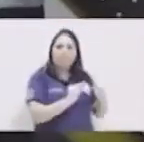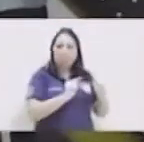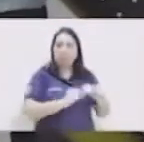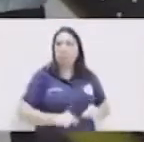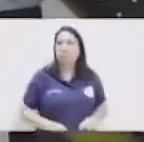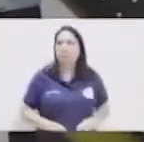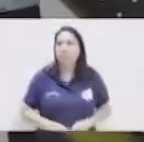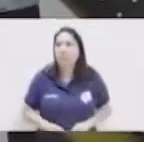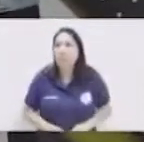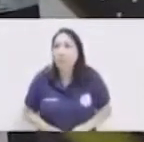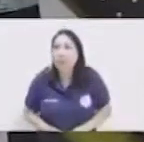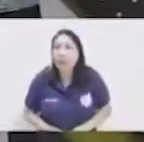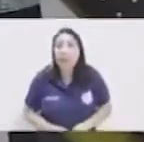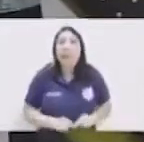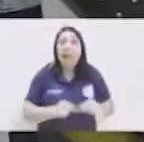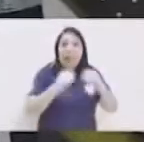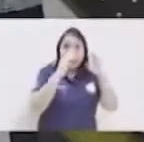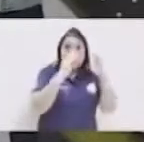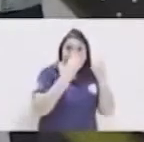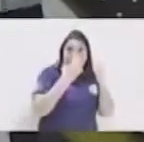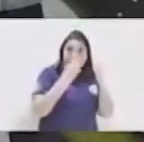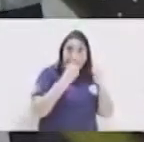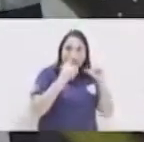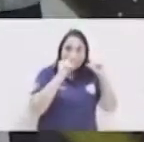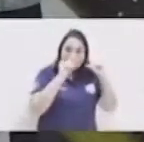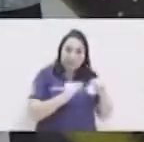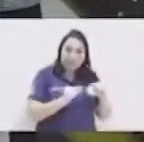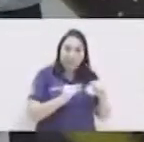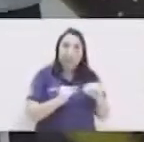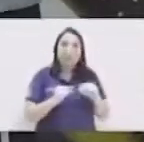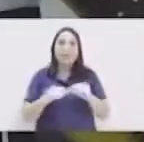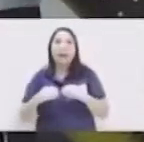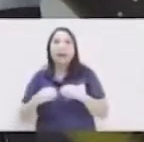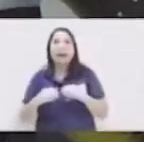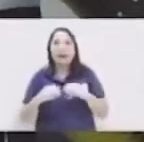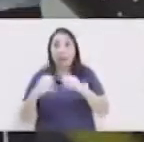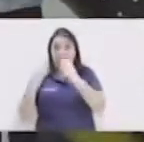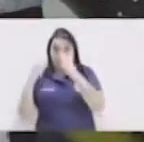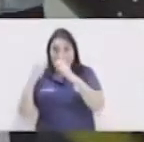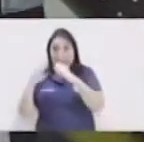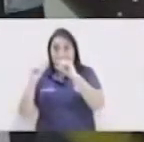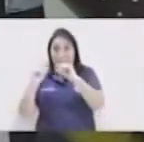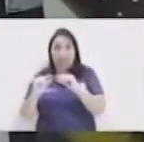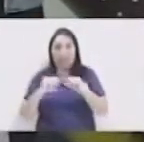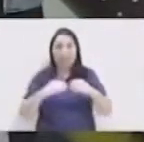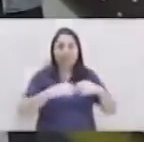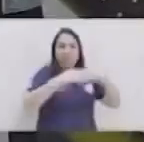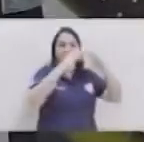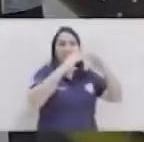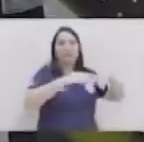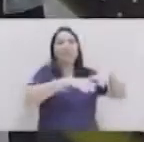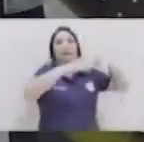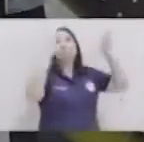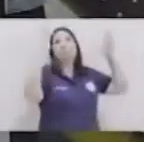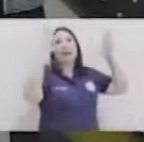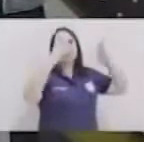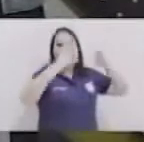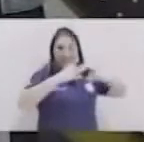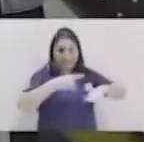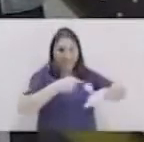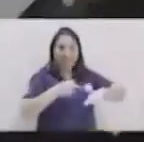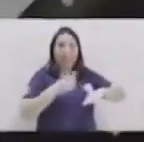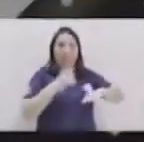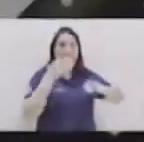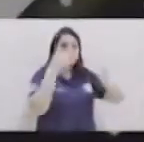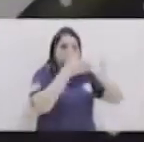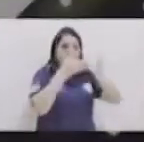conclusión, una emergencia es algo de una menor magnitud y un desastre es algo de una mayor magnitud que afecta a más personas